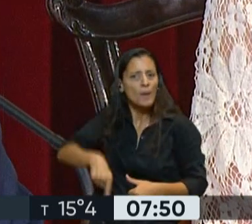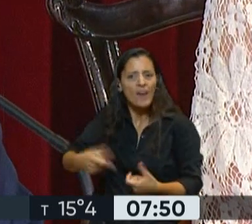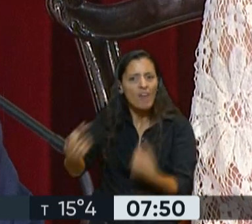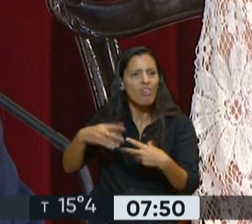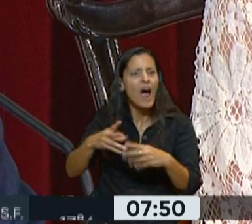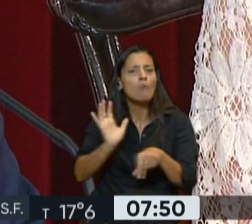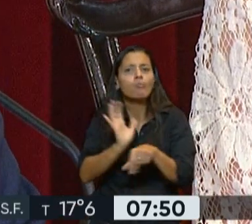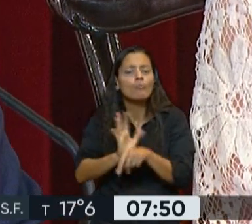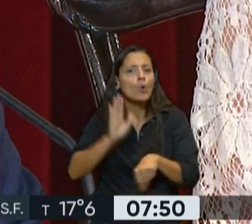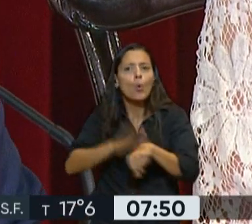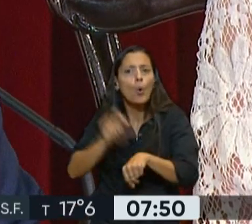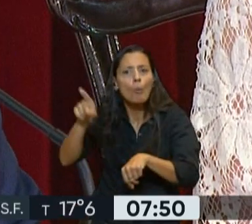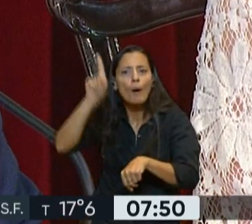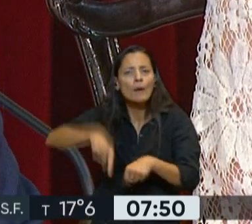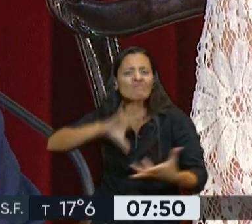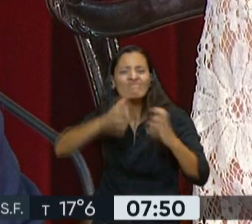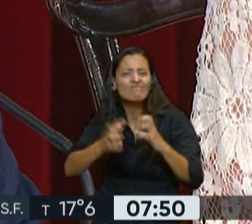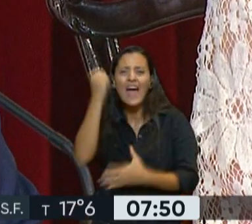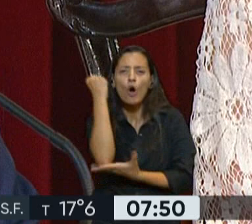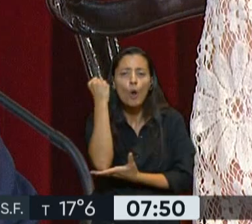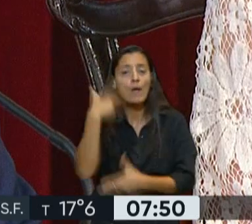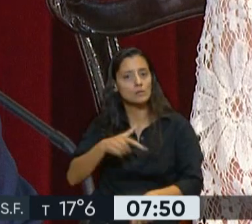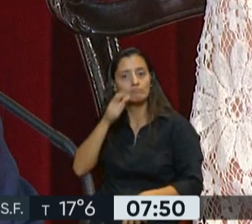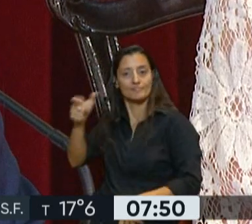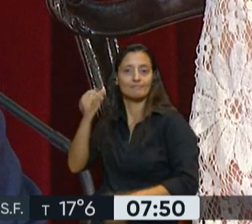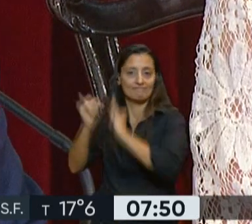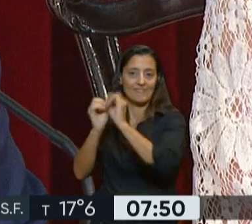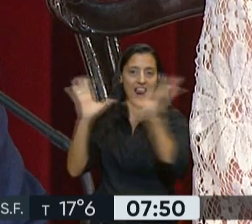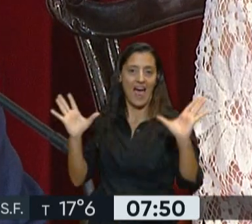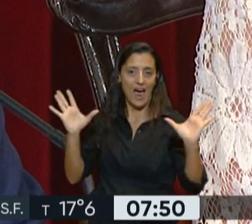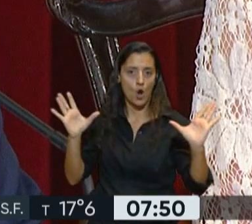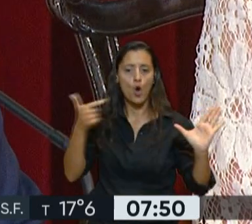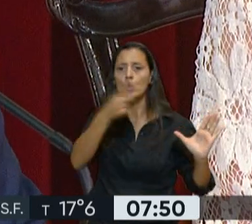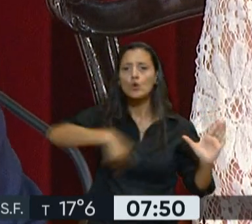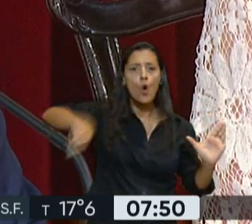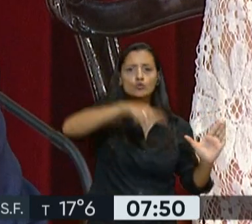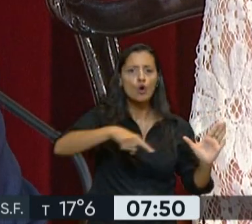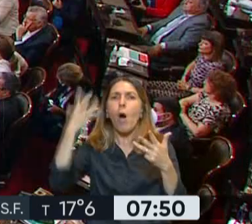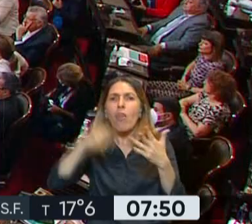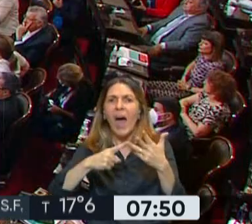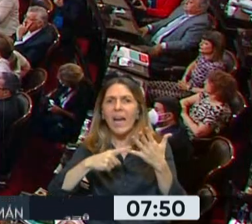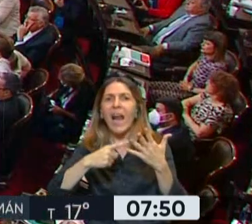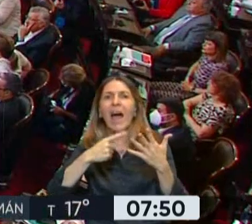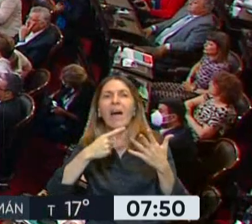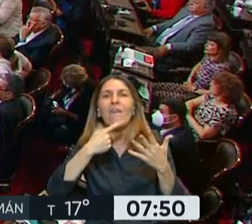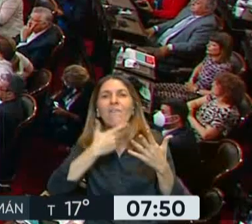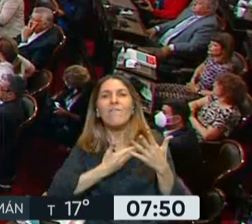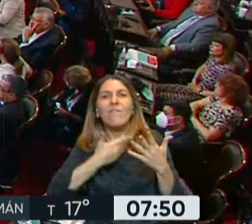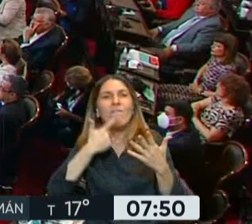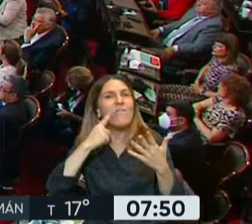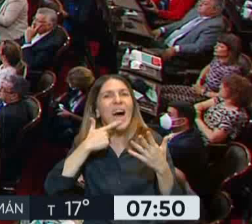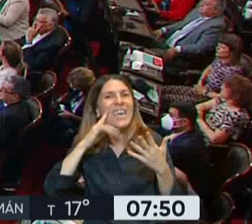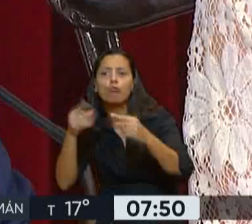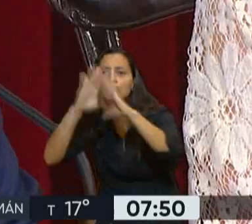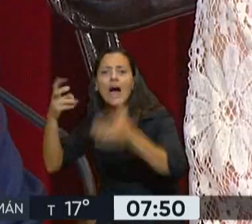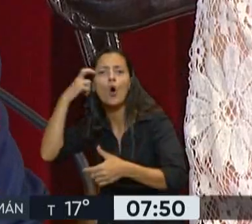país. A esas críticas les contesto. No queremos más ajuste. Nadie consultó al